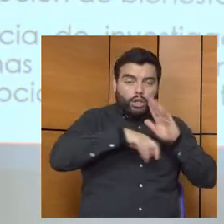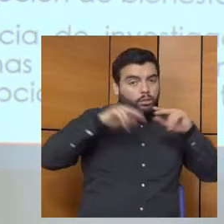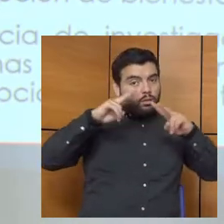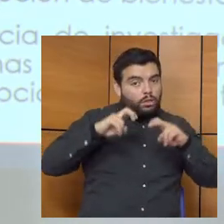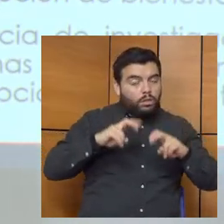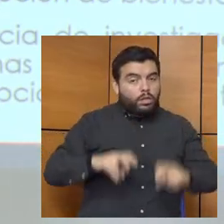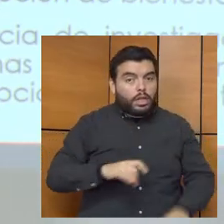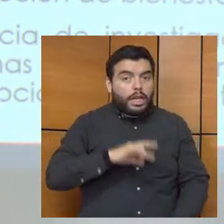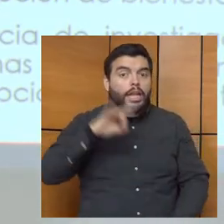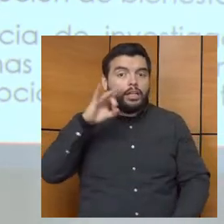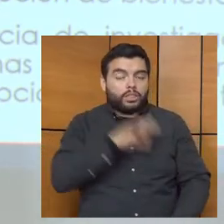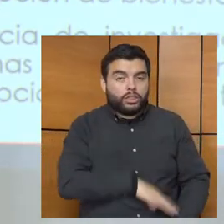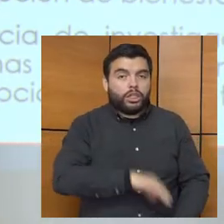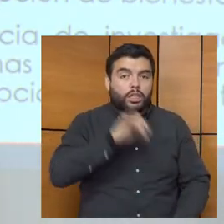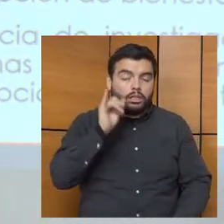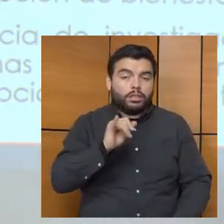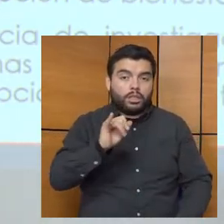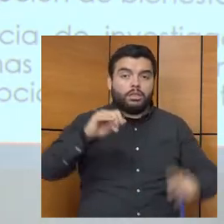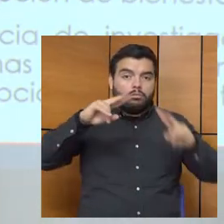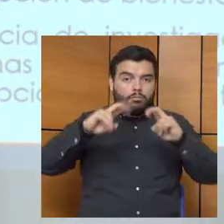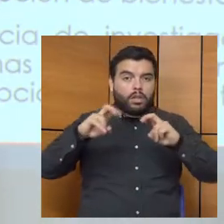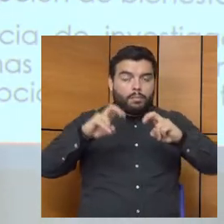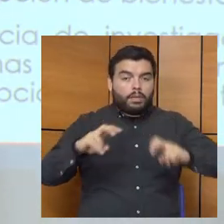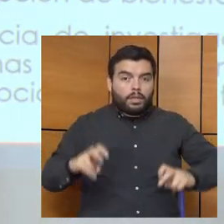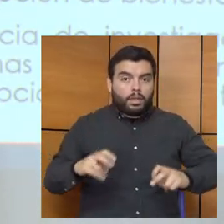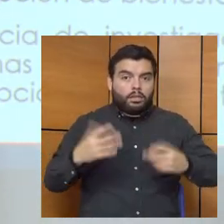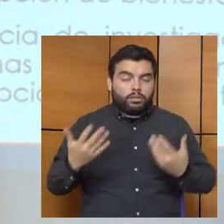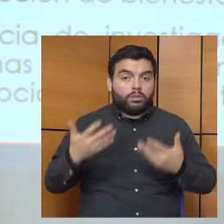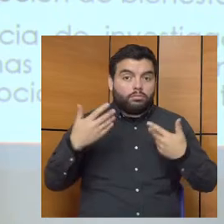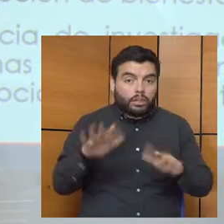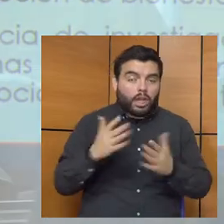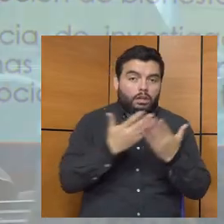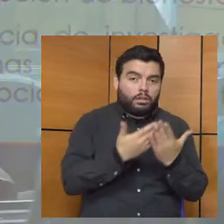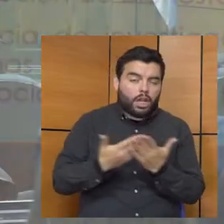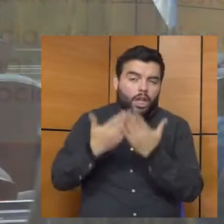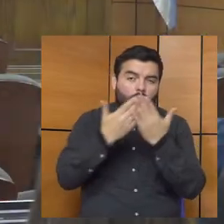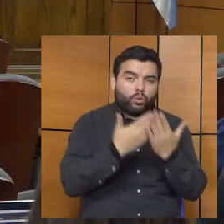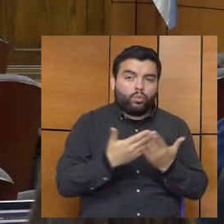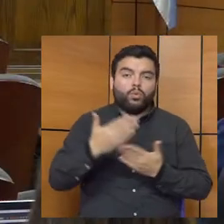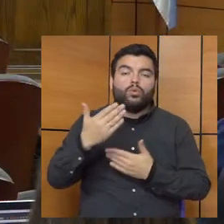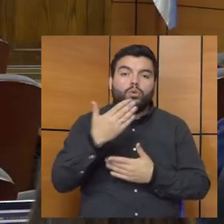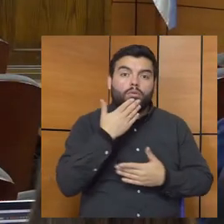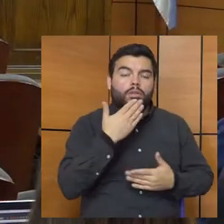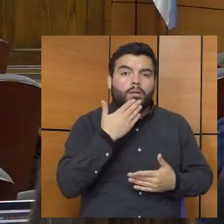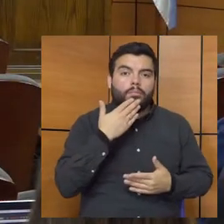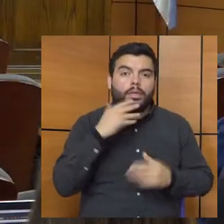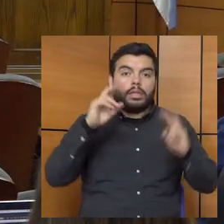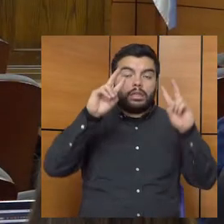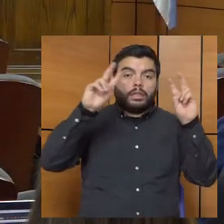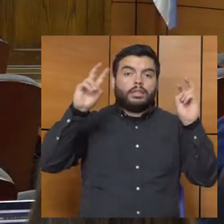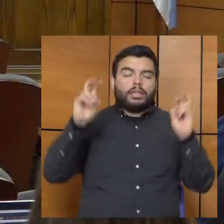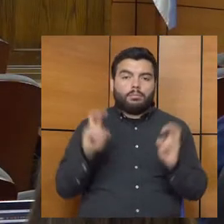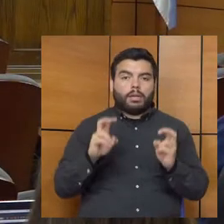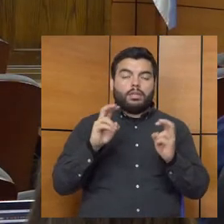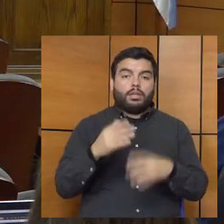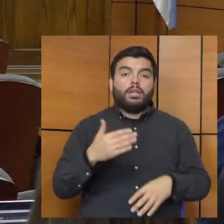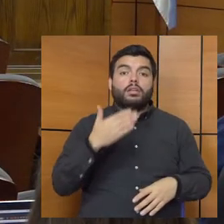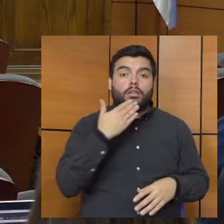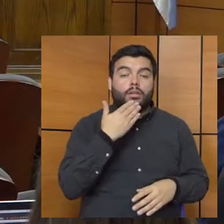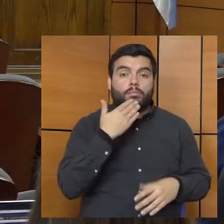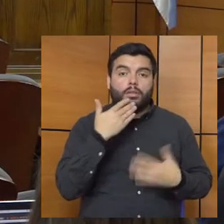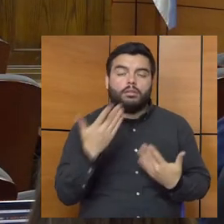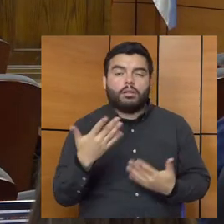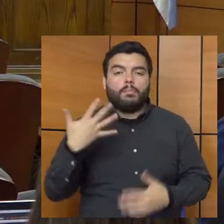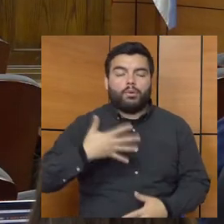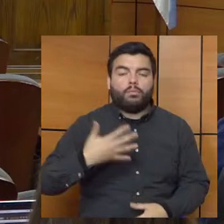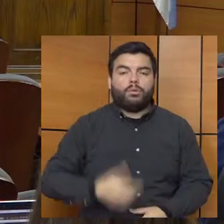Chile sí había una carencia importante de estudios en este ámbito, ¿no? Y probablemente esa fue una de las razones por las que se concedió este proyecto